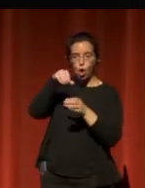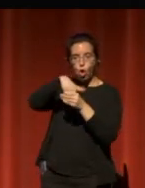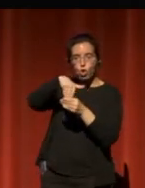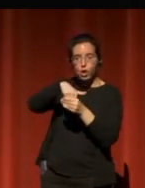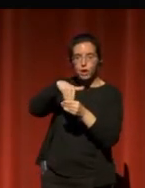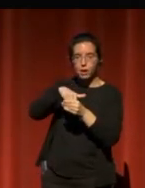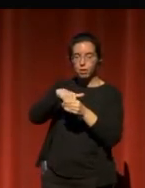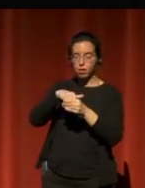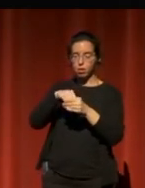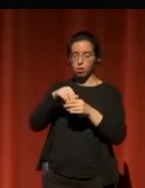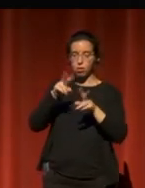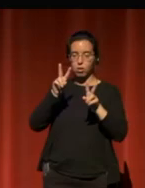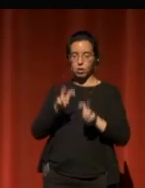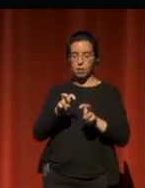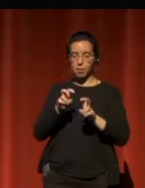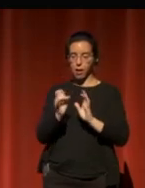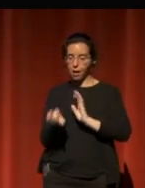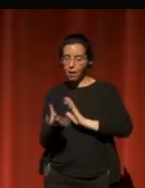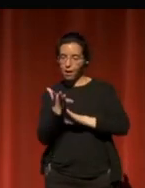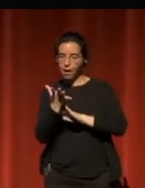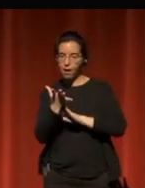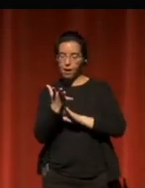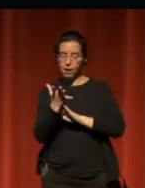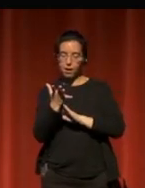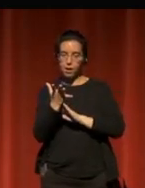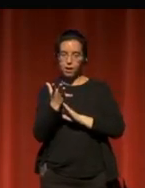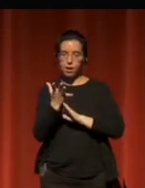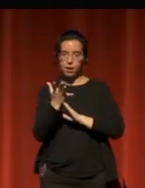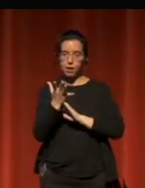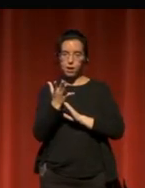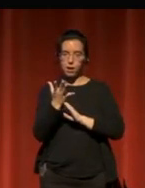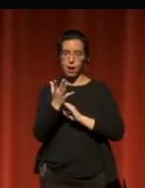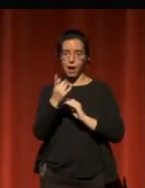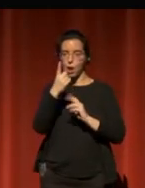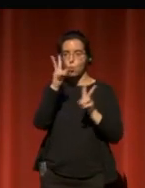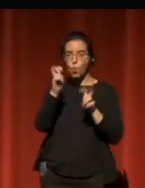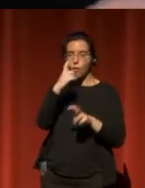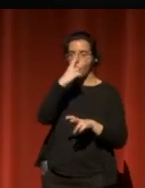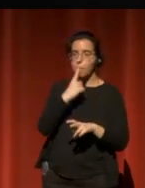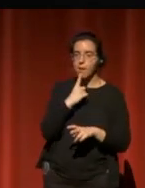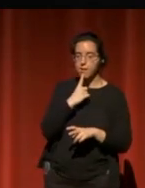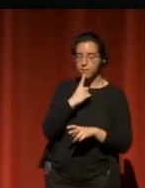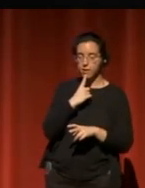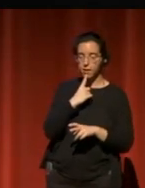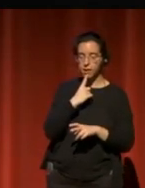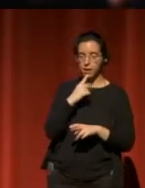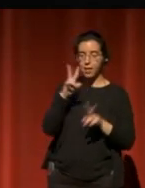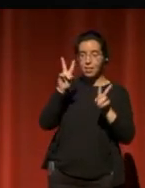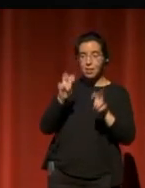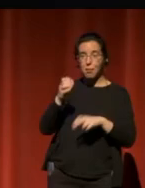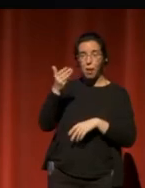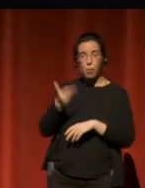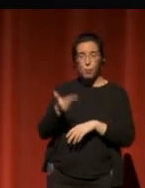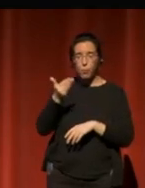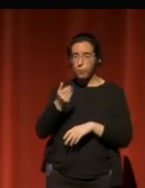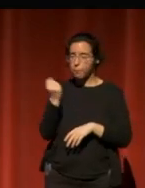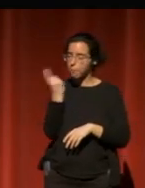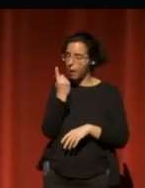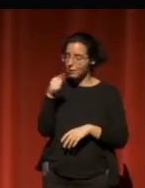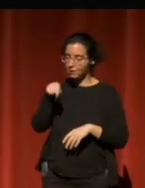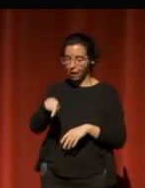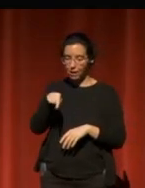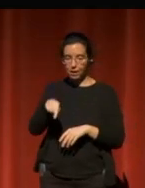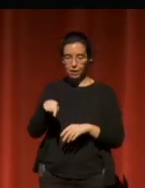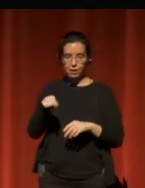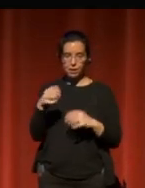sustancia para crear o para moldear nuevos perfiles. ¿Y qué tema hay muy importante aquí, que todavía no se ha tocado, lo toco